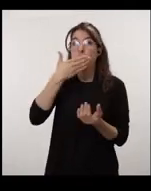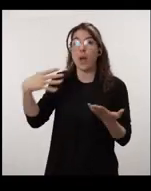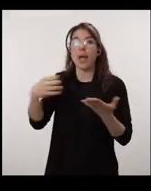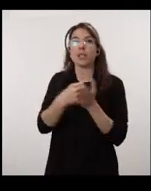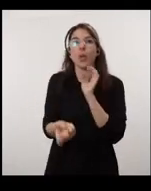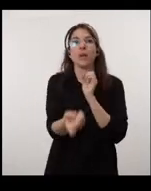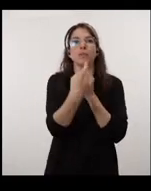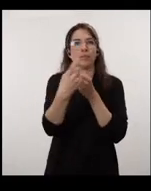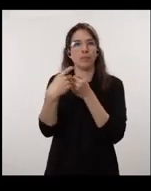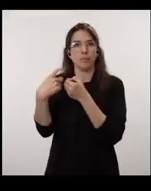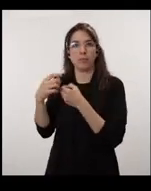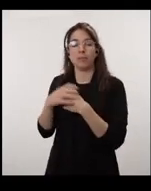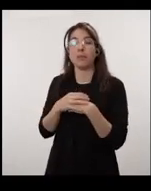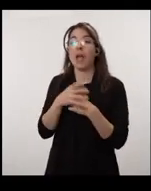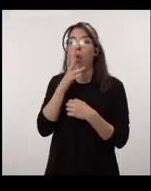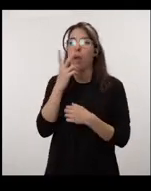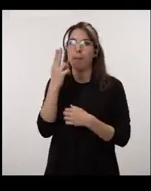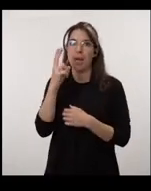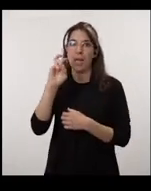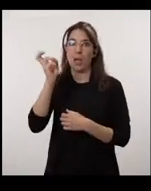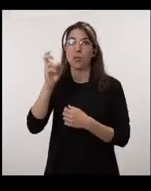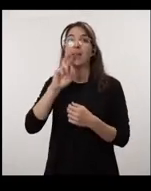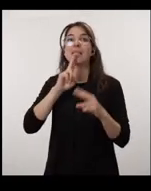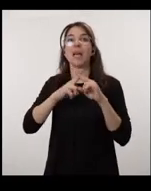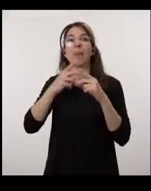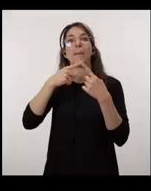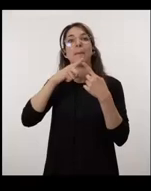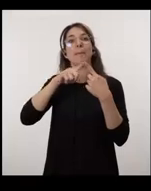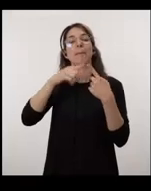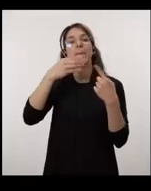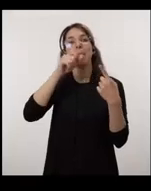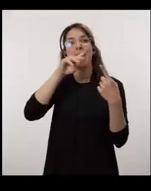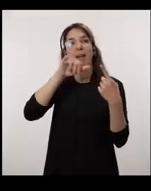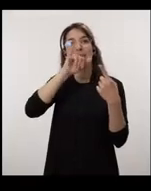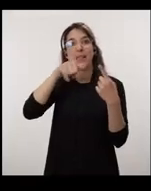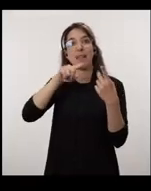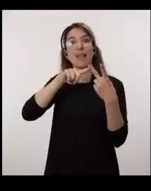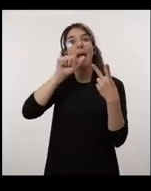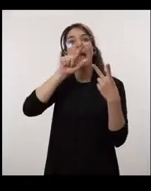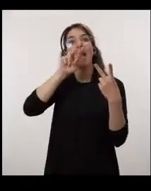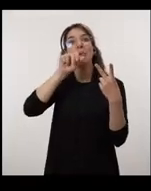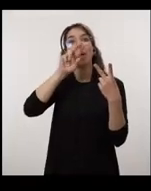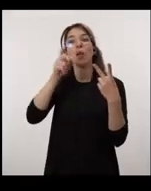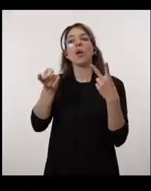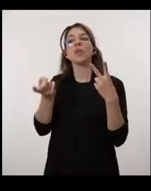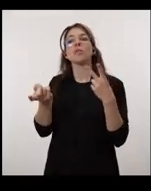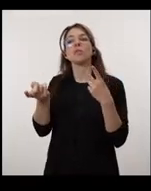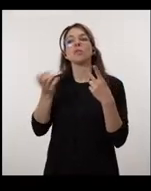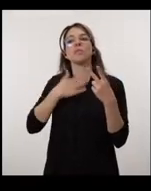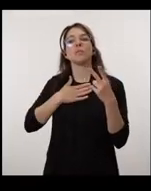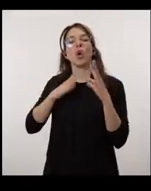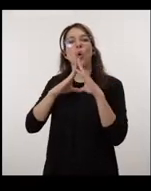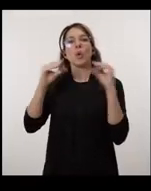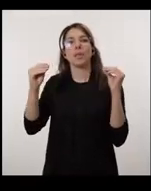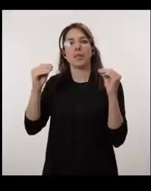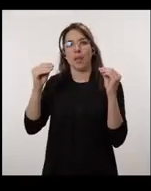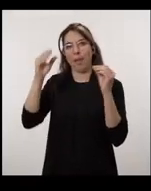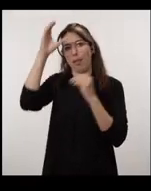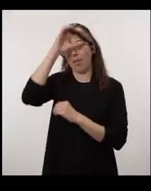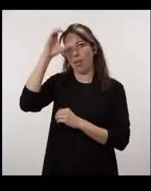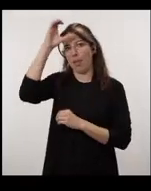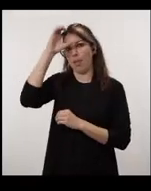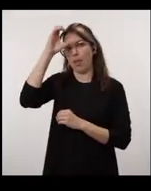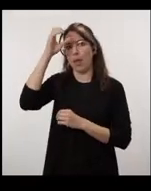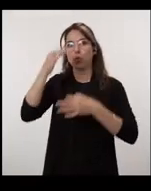el siguiente la siguiente pareja que son beatriz y álvaro pertenecen a la facultad de ciencias jurídicas y